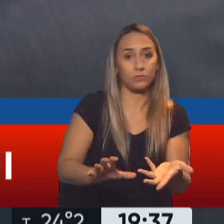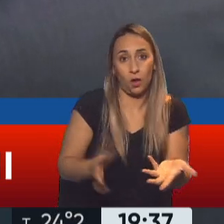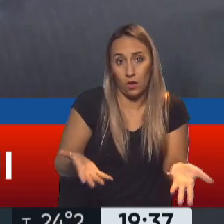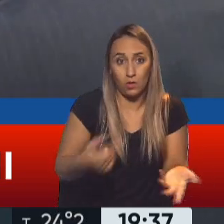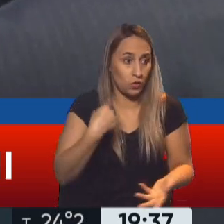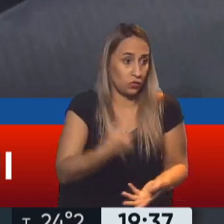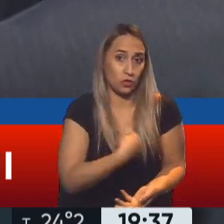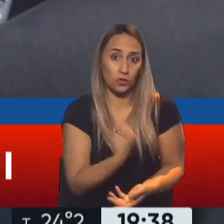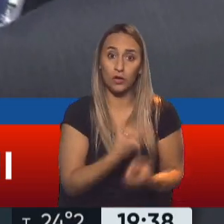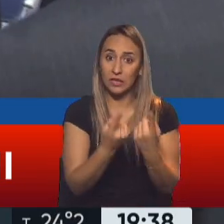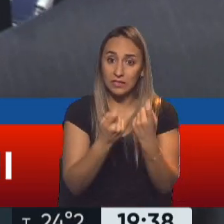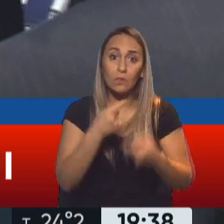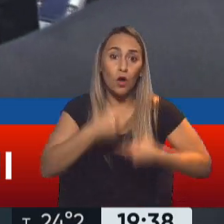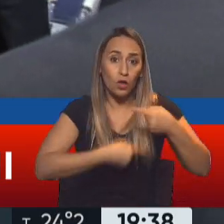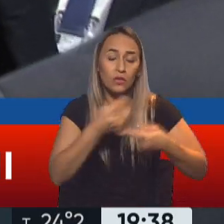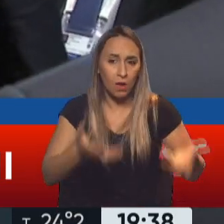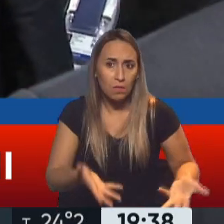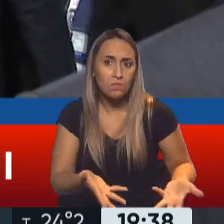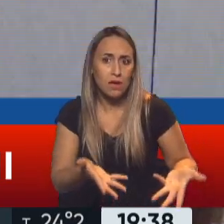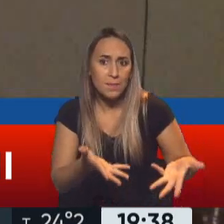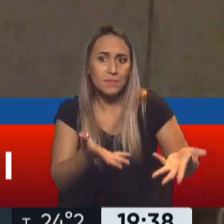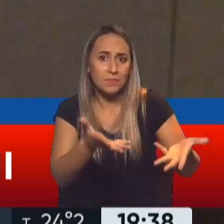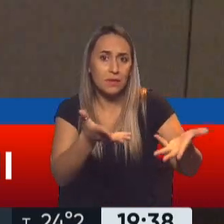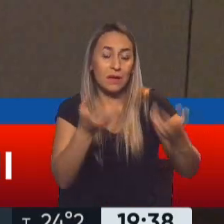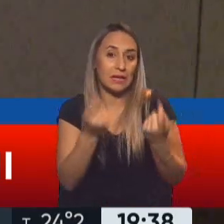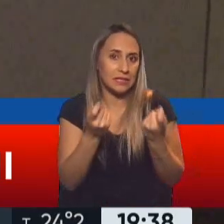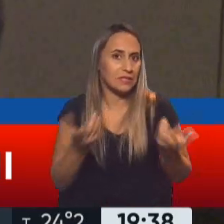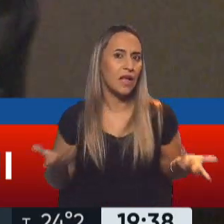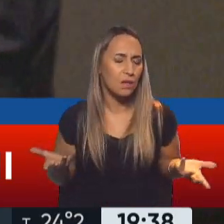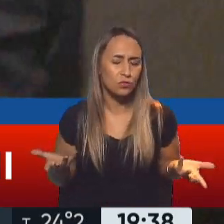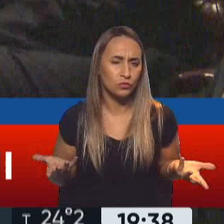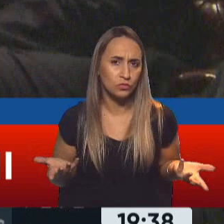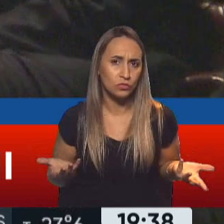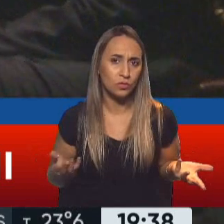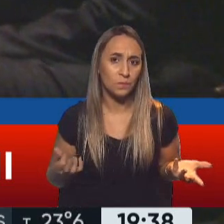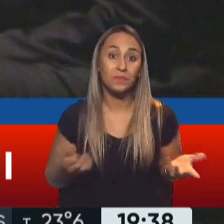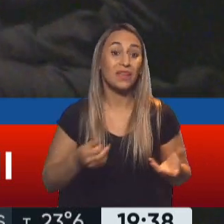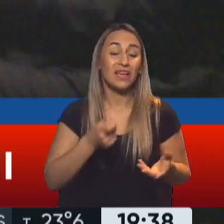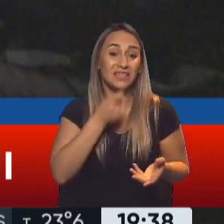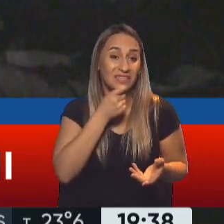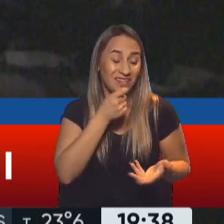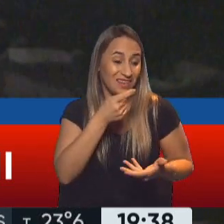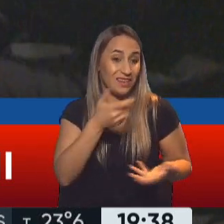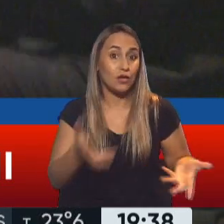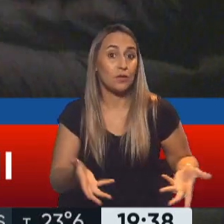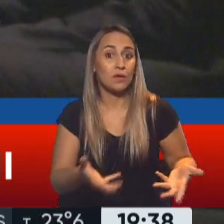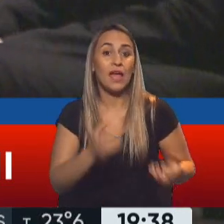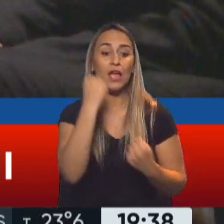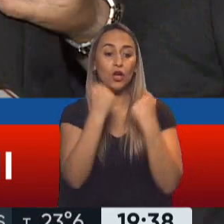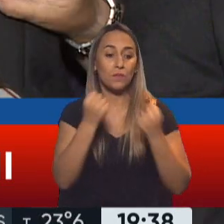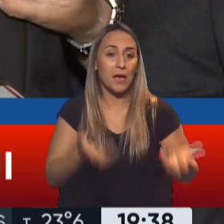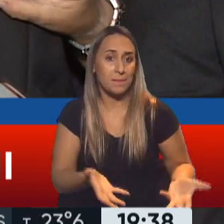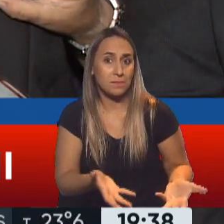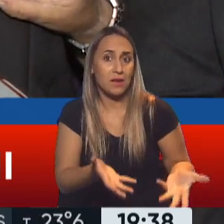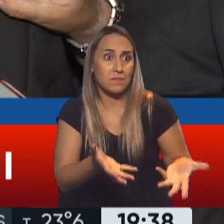seguir creciendo primero para empezar a disminuir una pobreza que hoy tiene la Argentina,